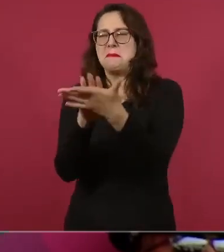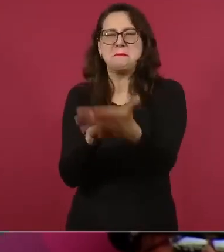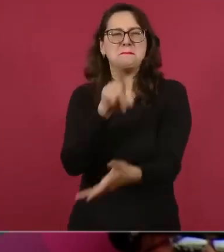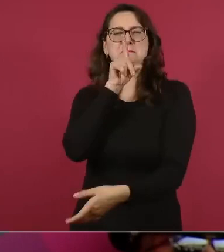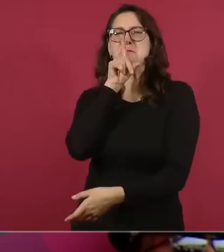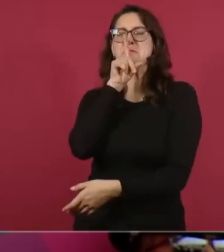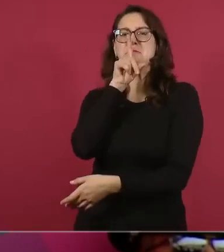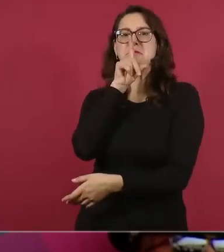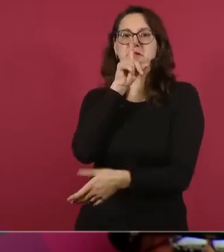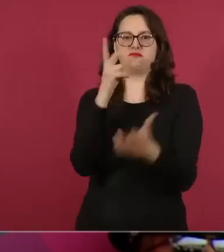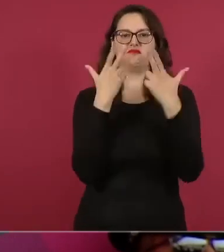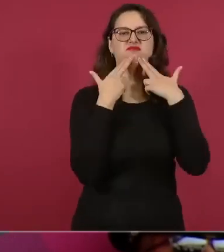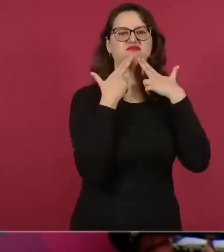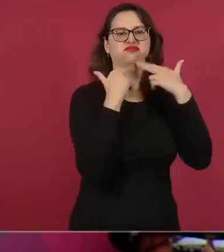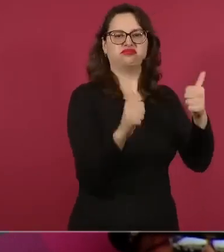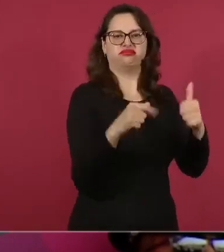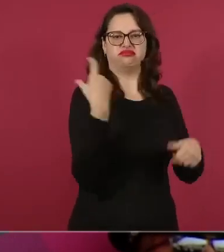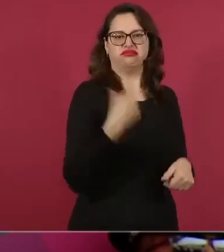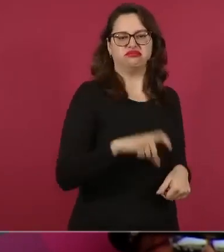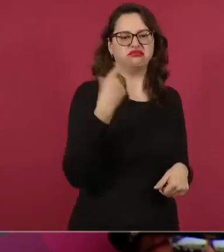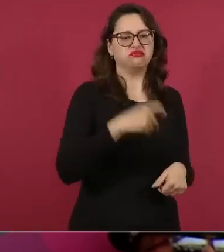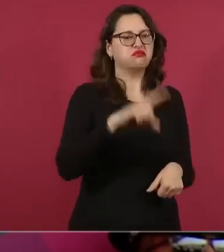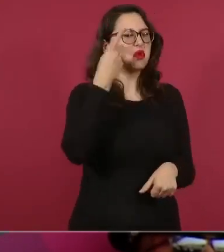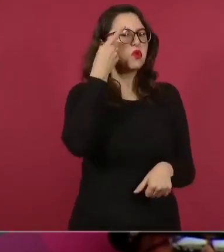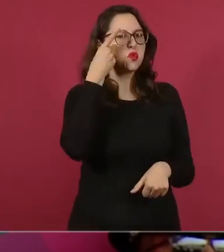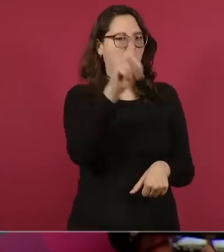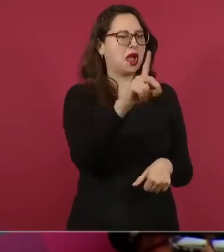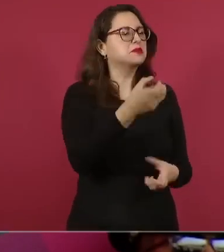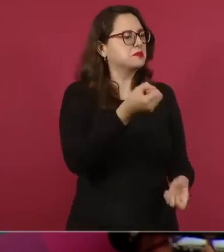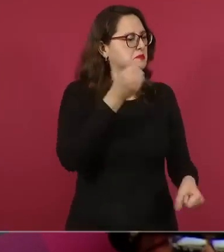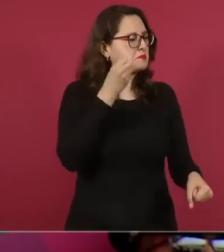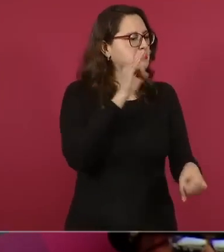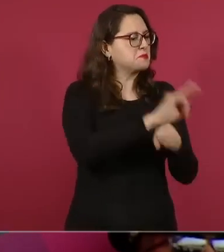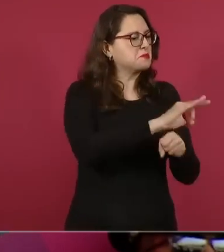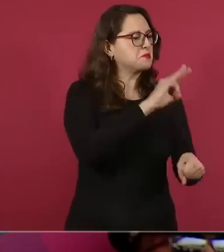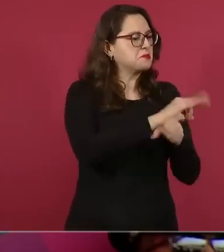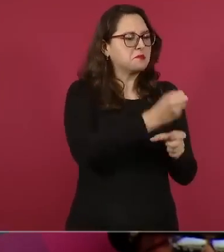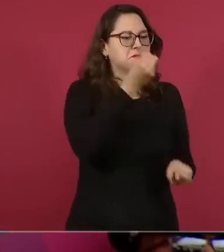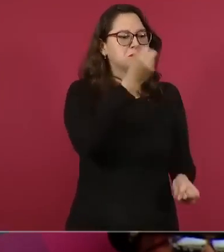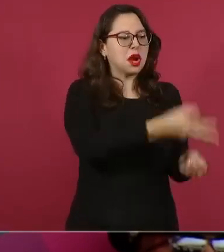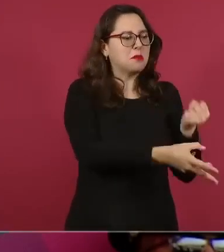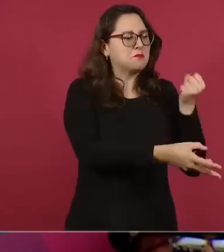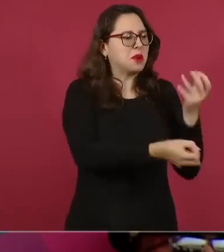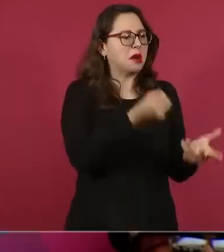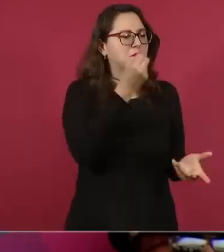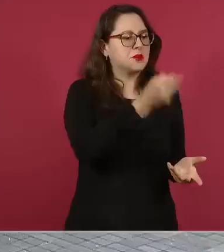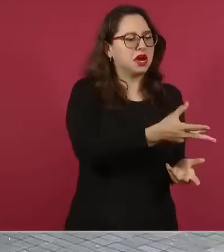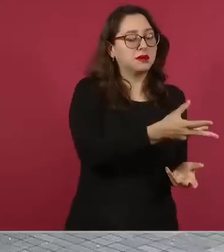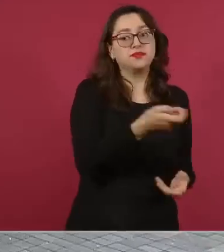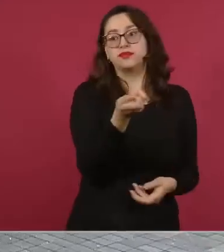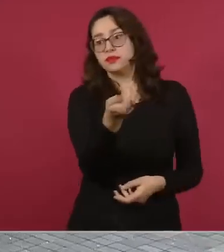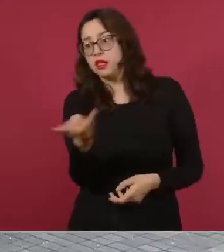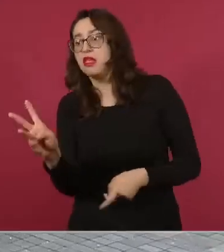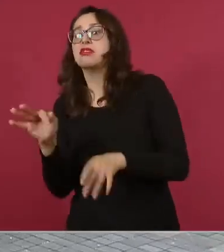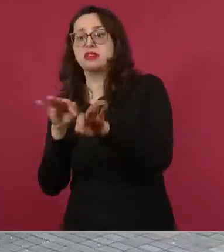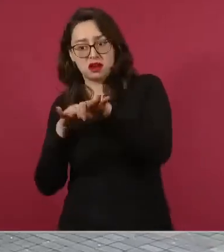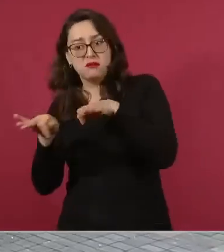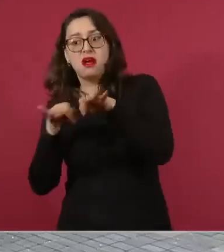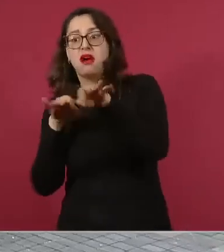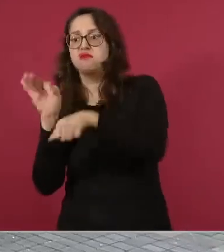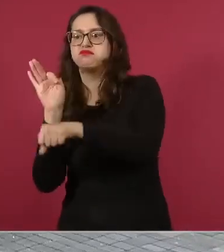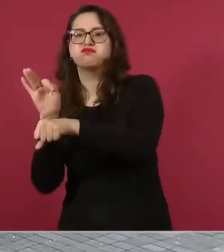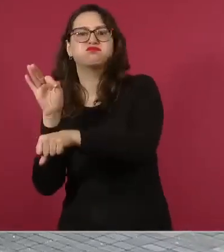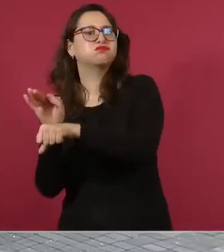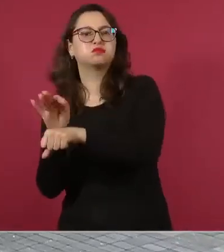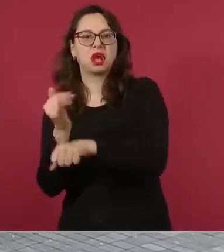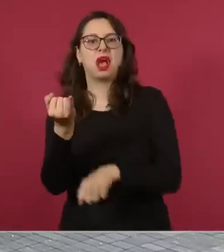No protegía a los obreros, sino a los patrones,